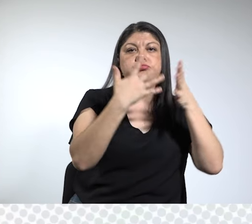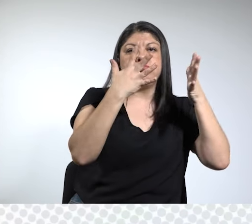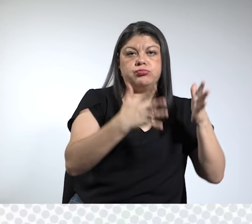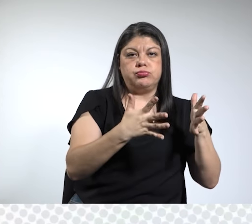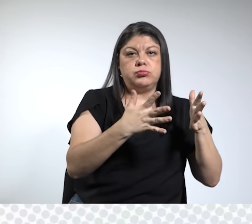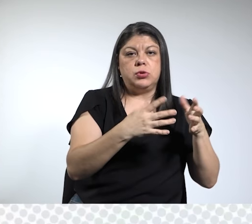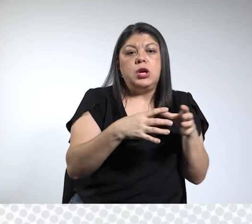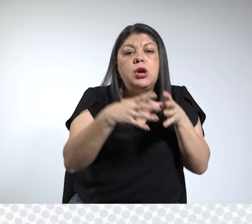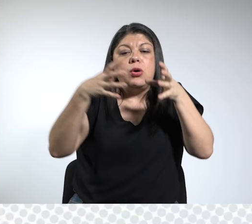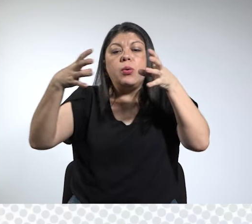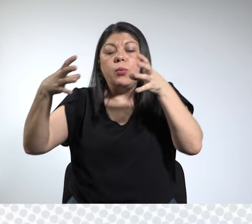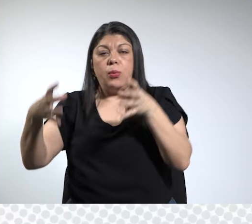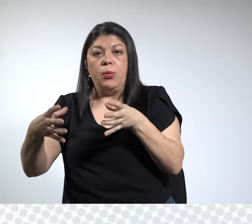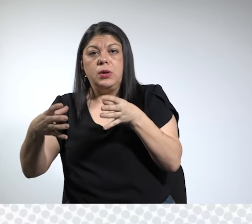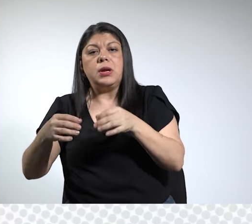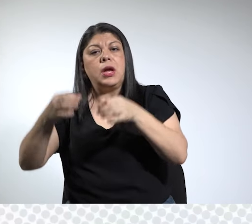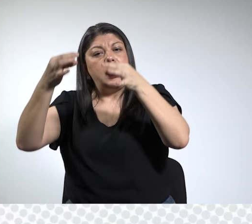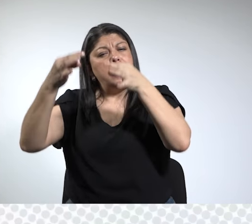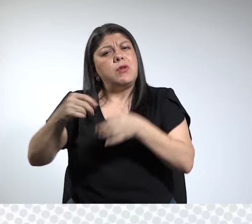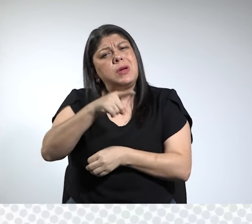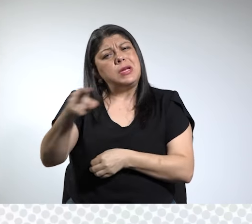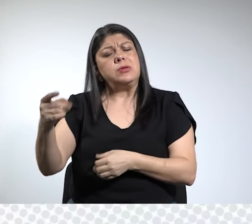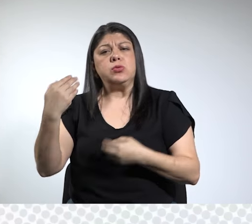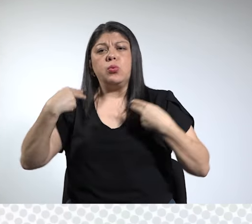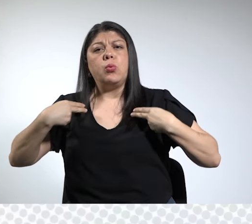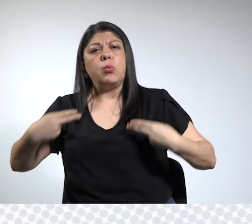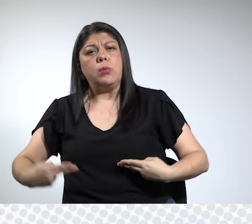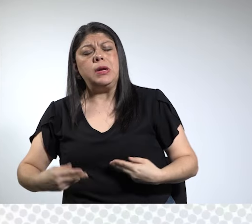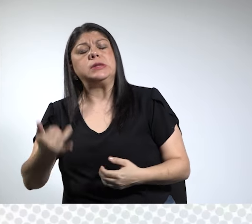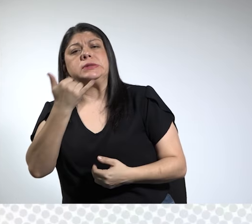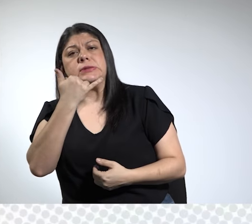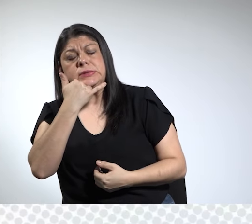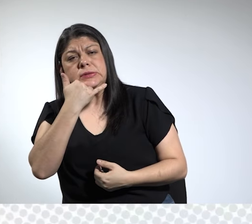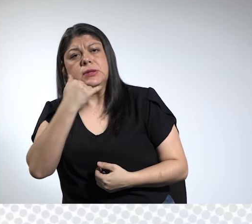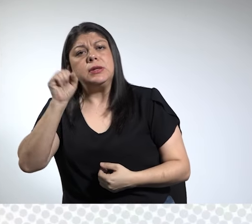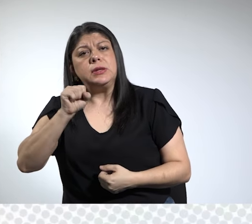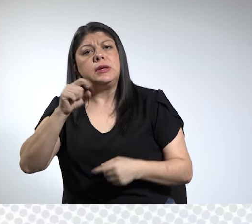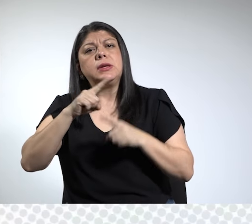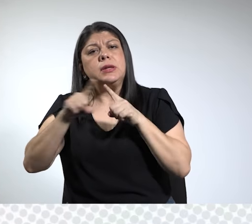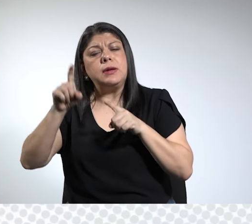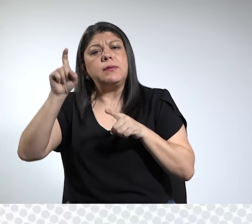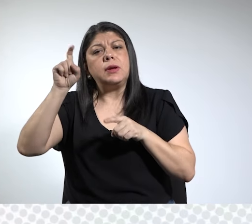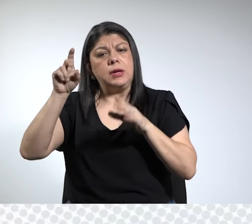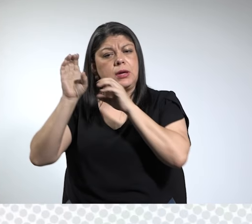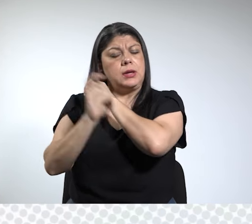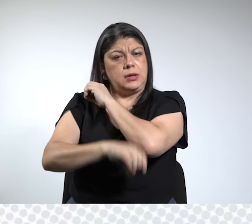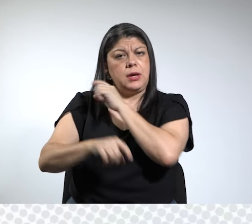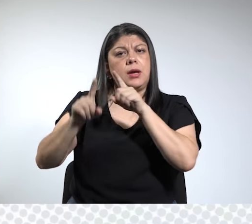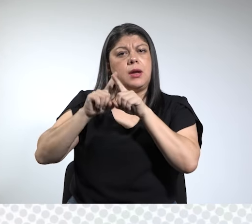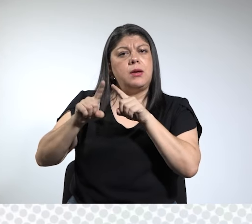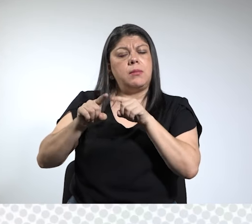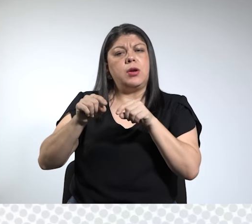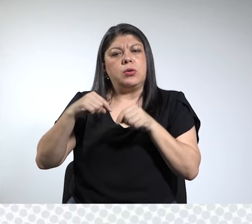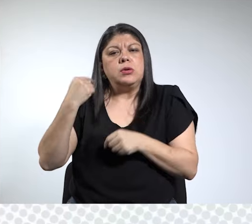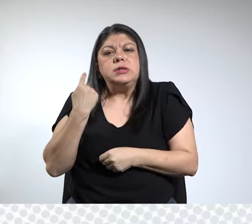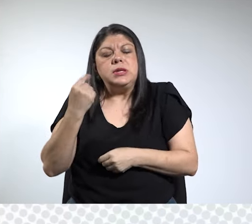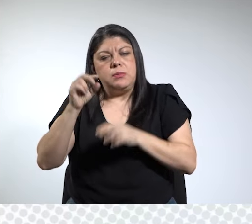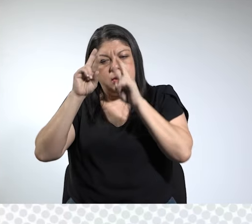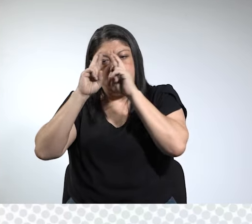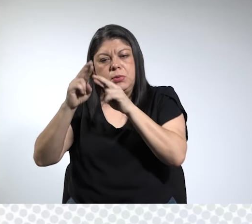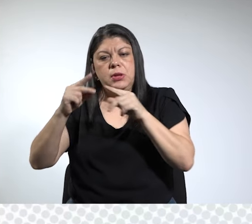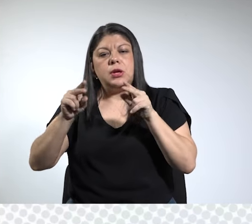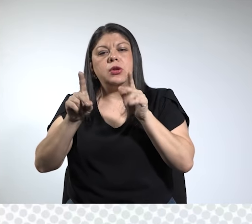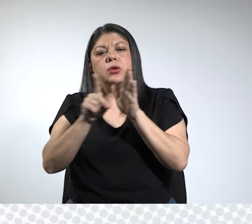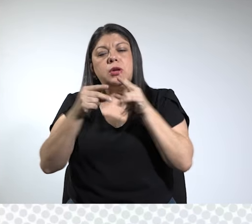privada de libertad y la que afirma que como seres humanos que cometieron un delito deben ser castigados pero sin obviar sus derechos